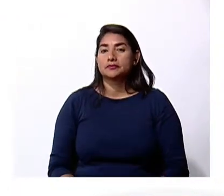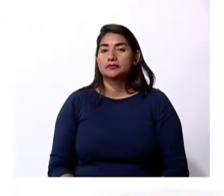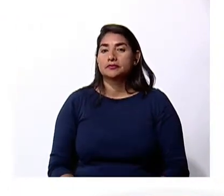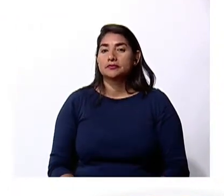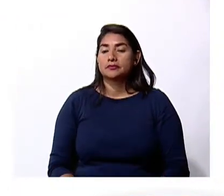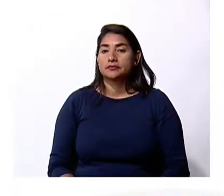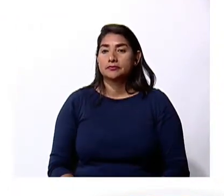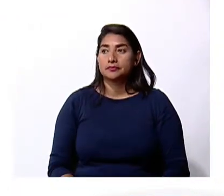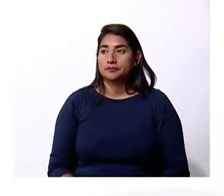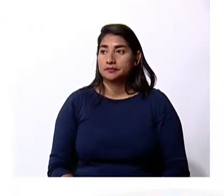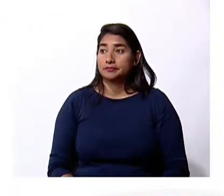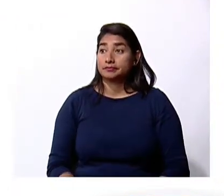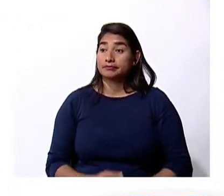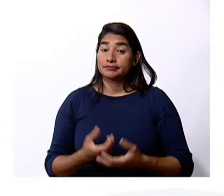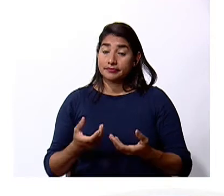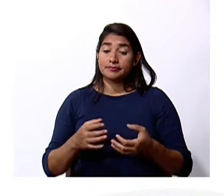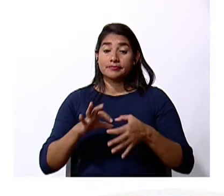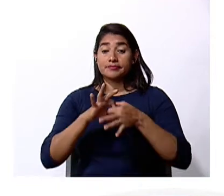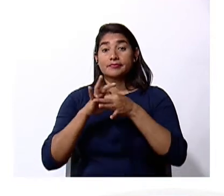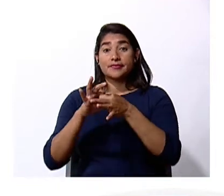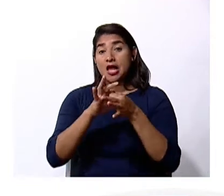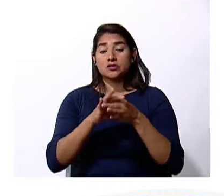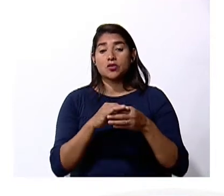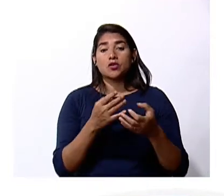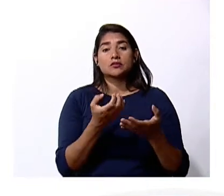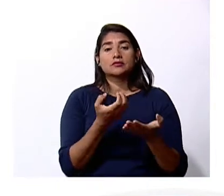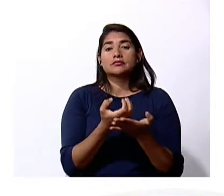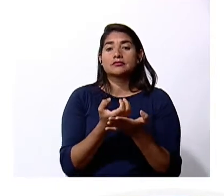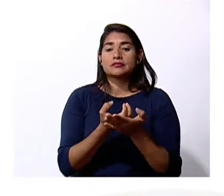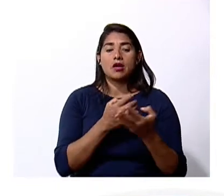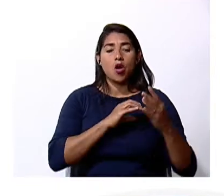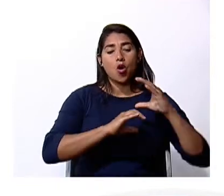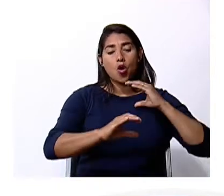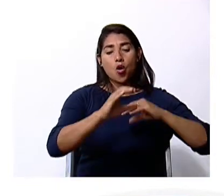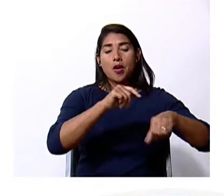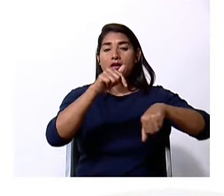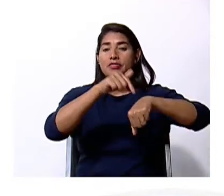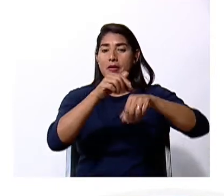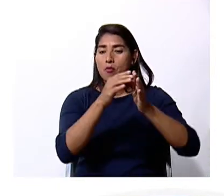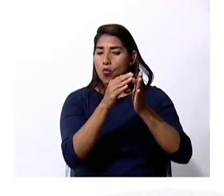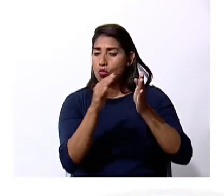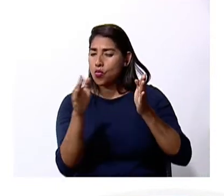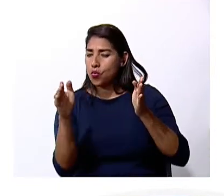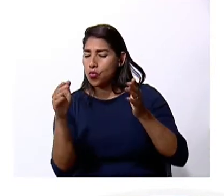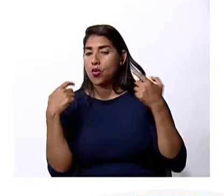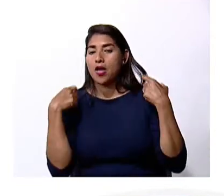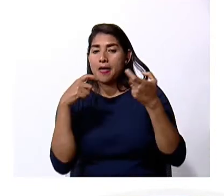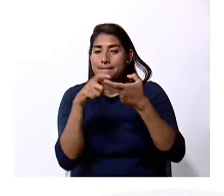Las relaciones comerciales en la época colonial.